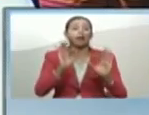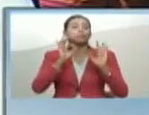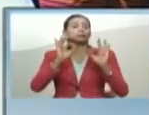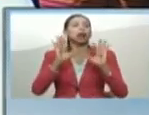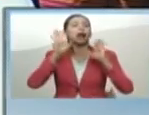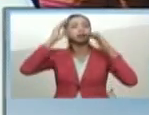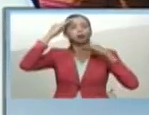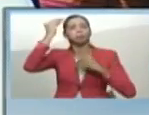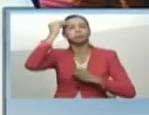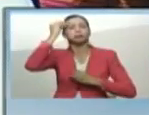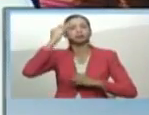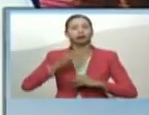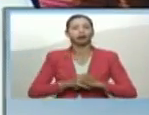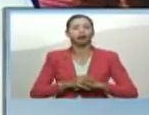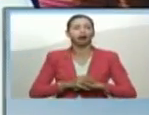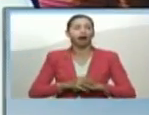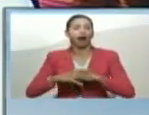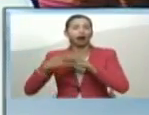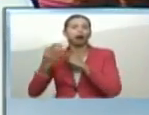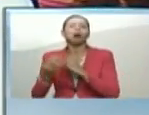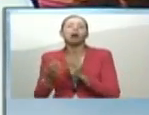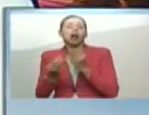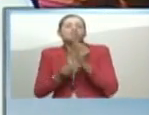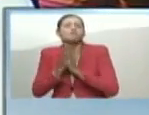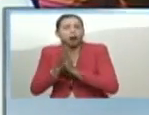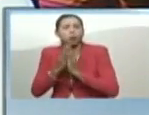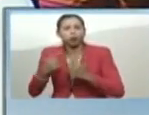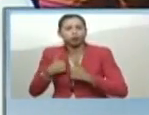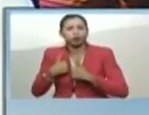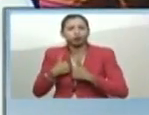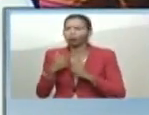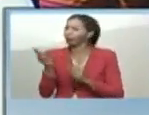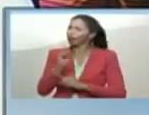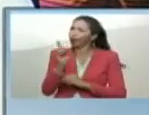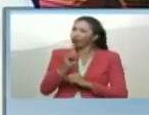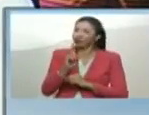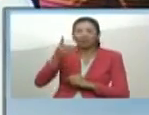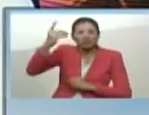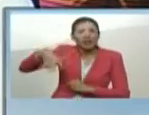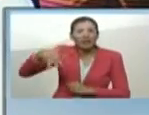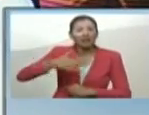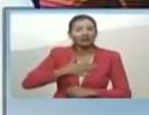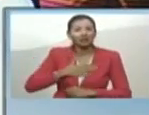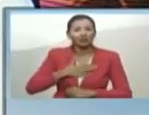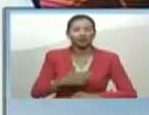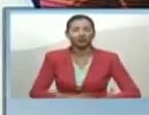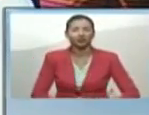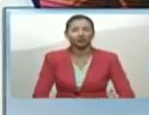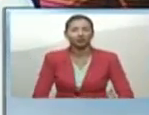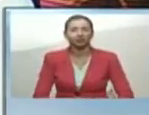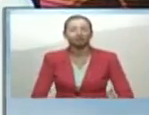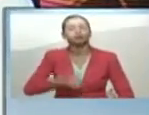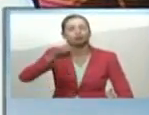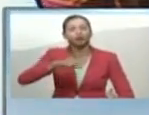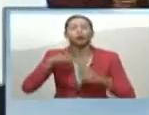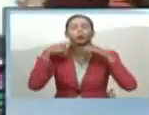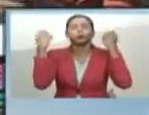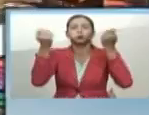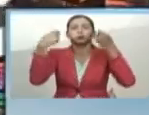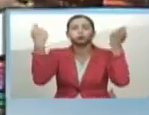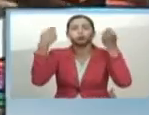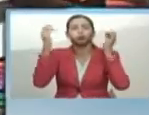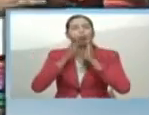nos están salvando la vida que nos están haciendo un favor Y no es que no reconocen que tenemos un derecho necesitamos esa